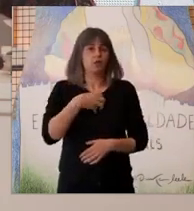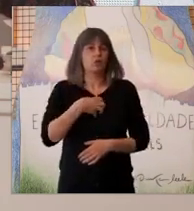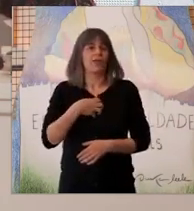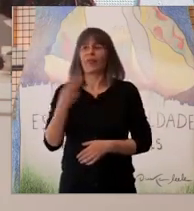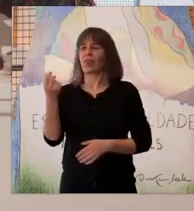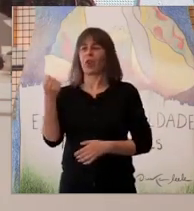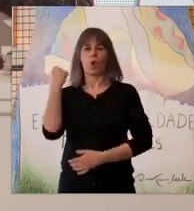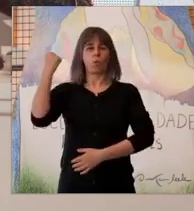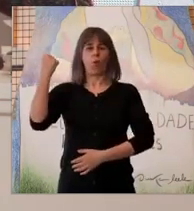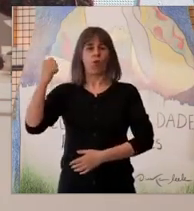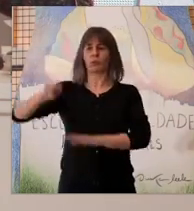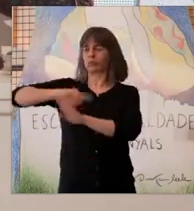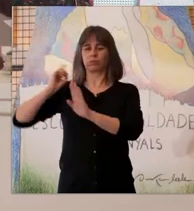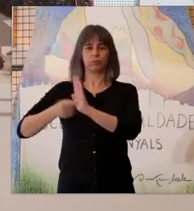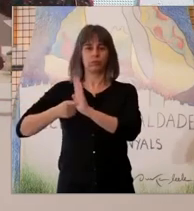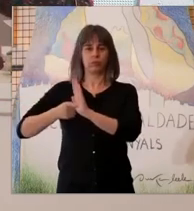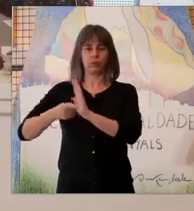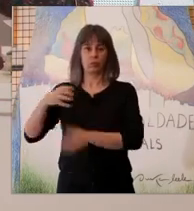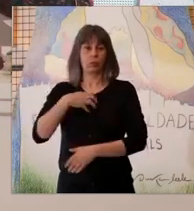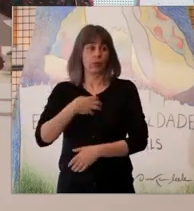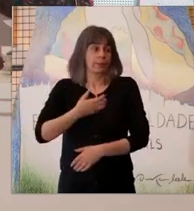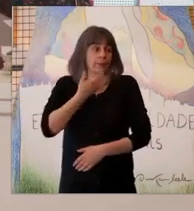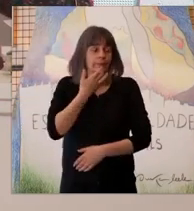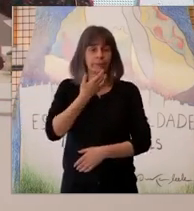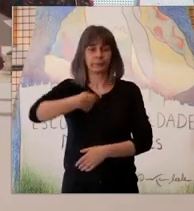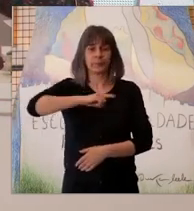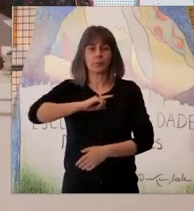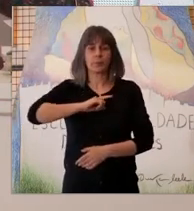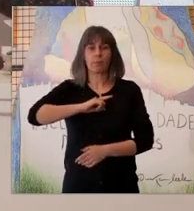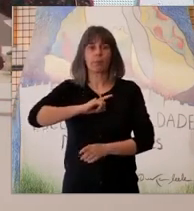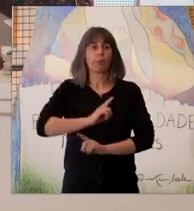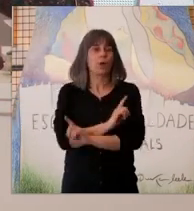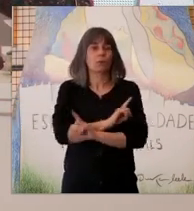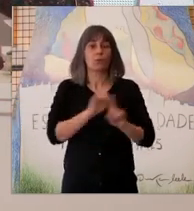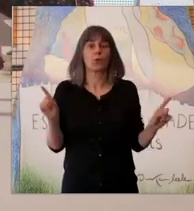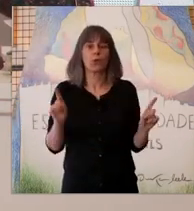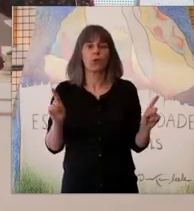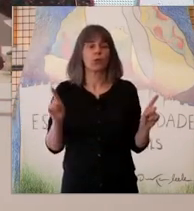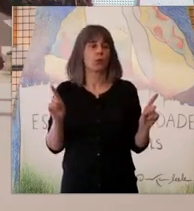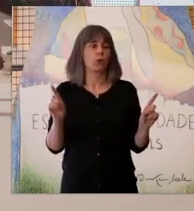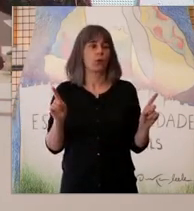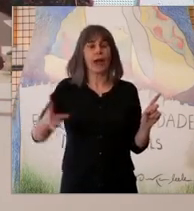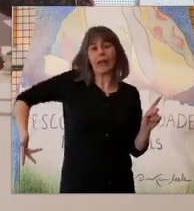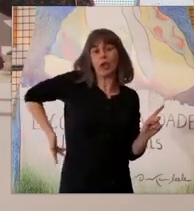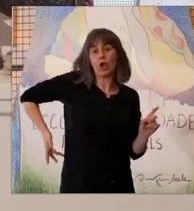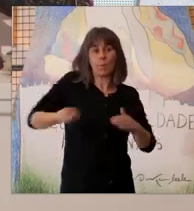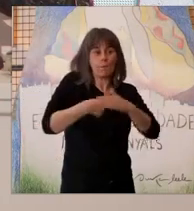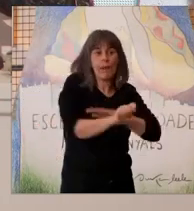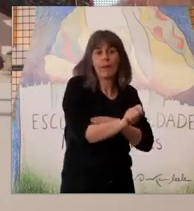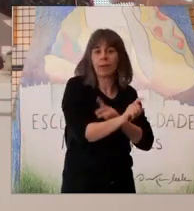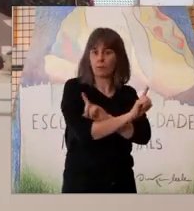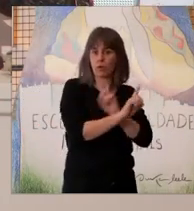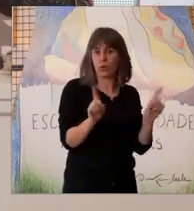lo valga todo es que no puede ser que se nos prohíba que se nos prohíba vender un riñón y